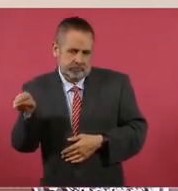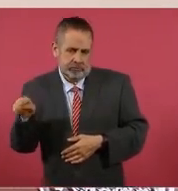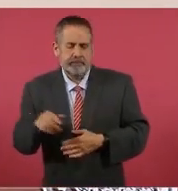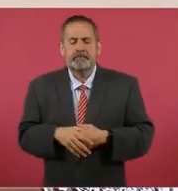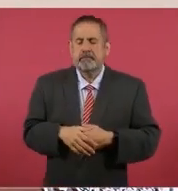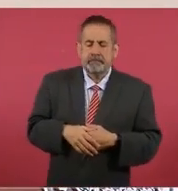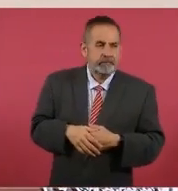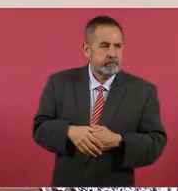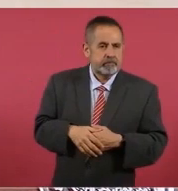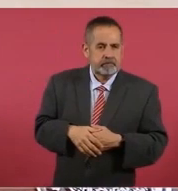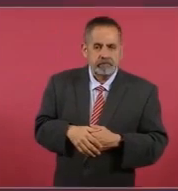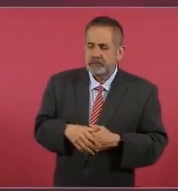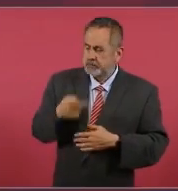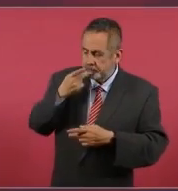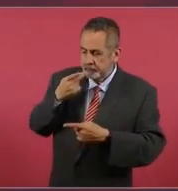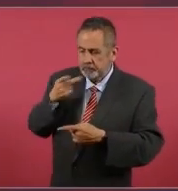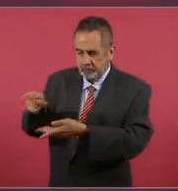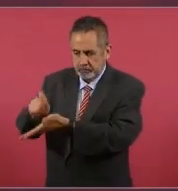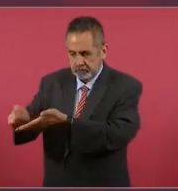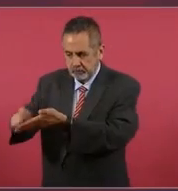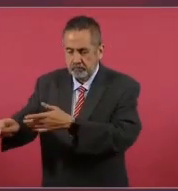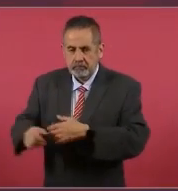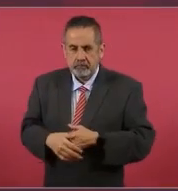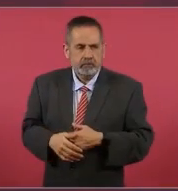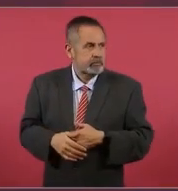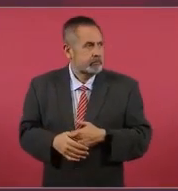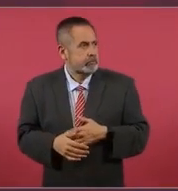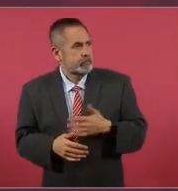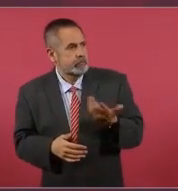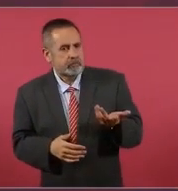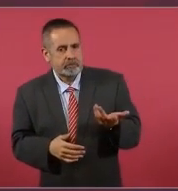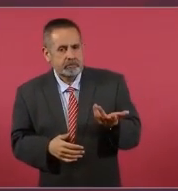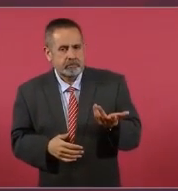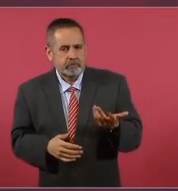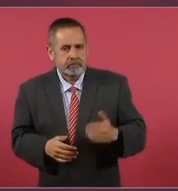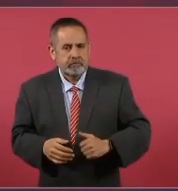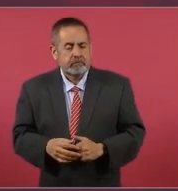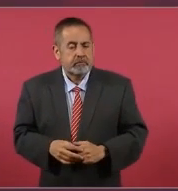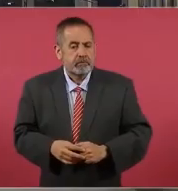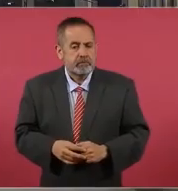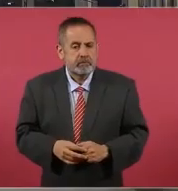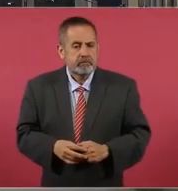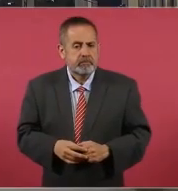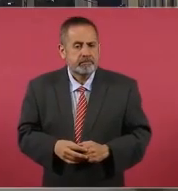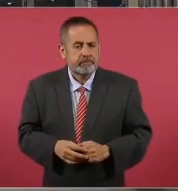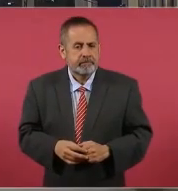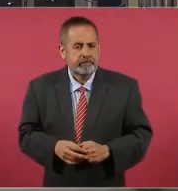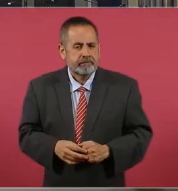decía: usted, señor, que es un hombre